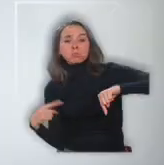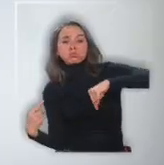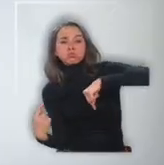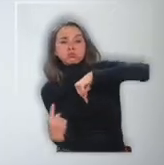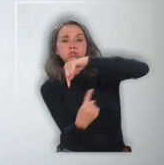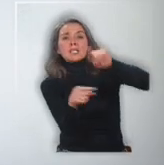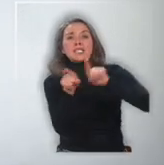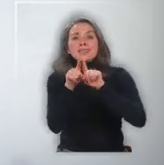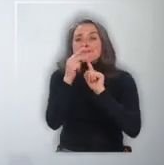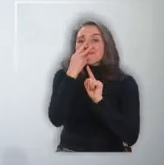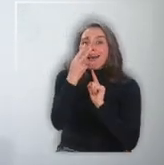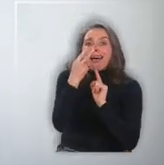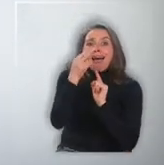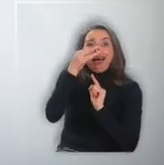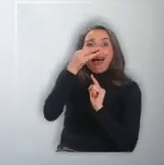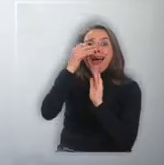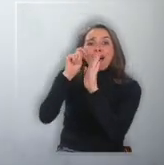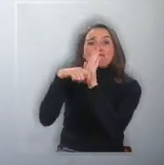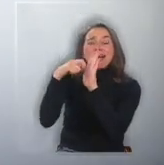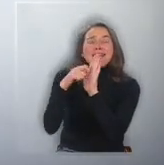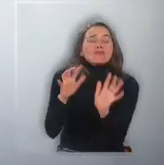Realmente una película de terror.